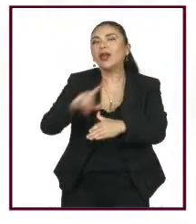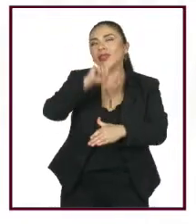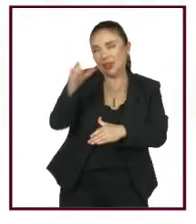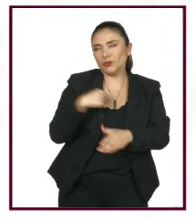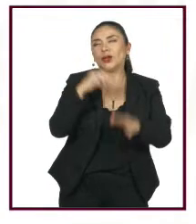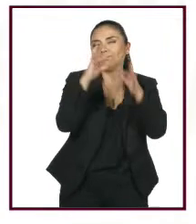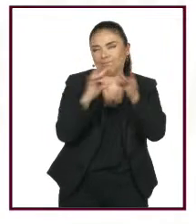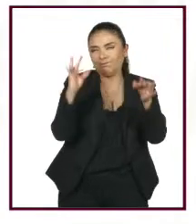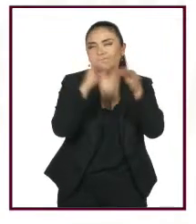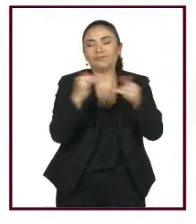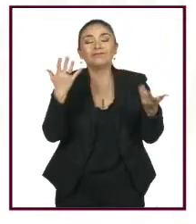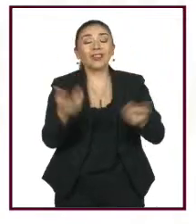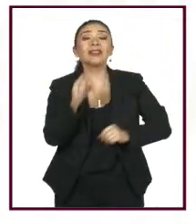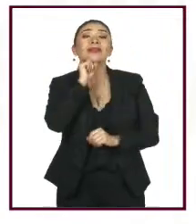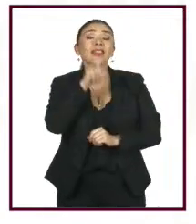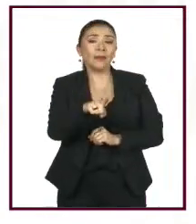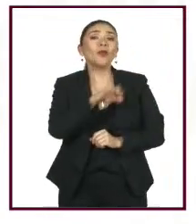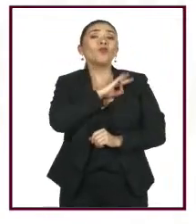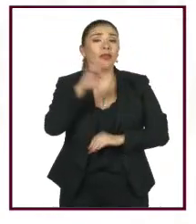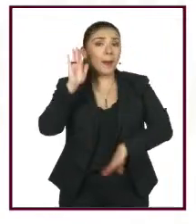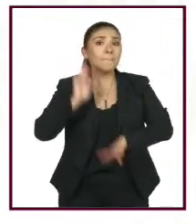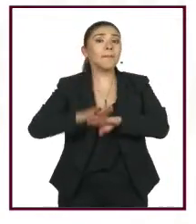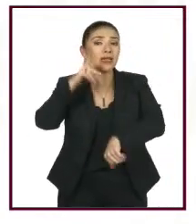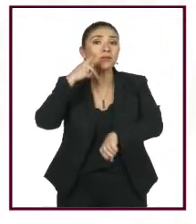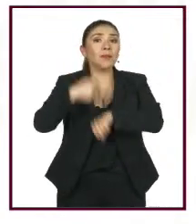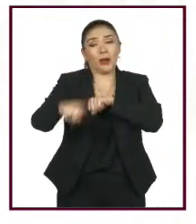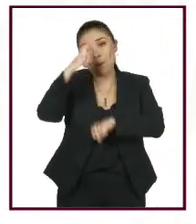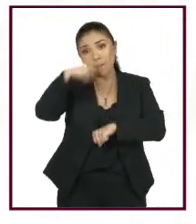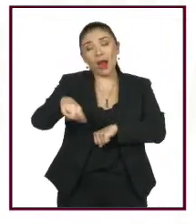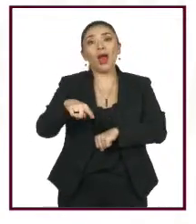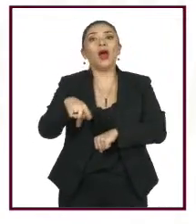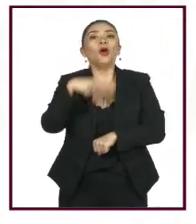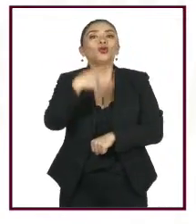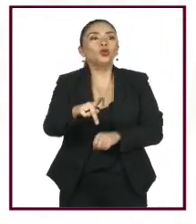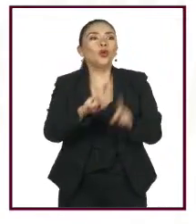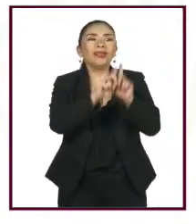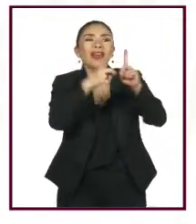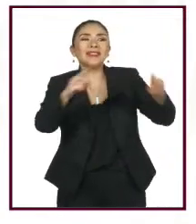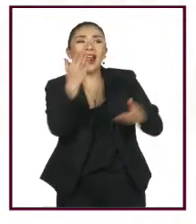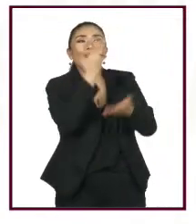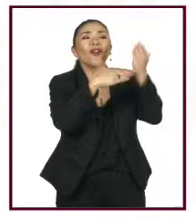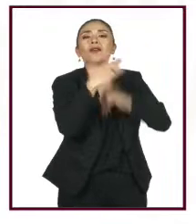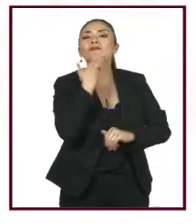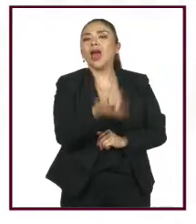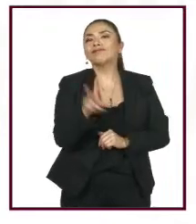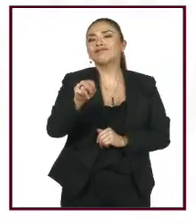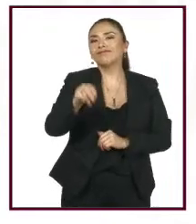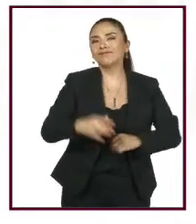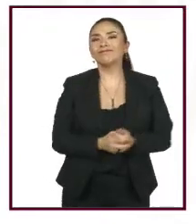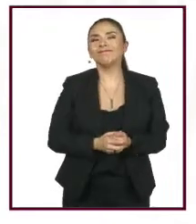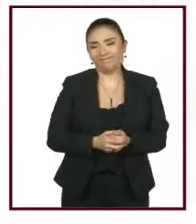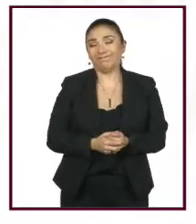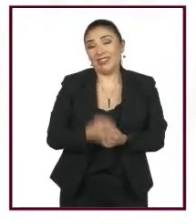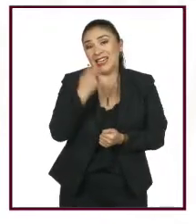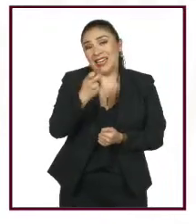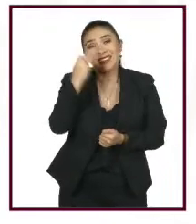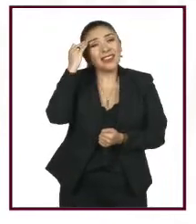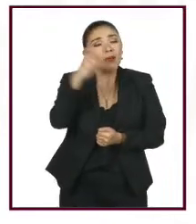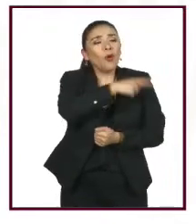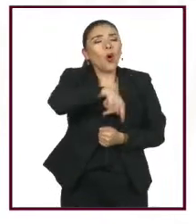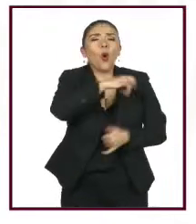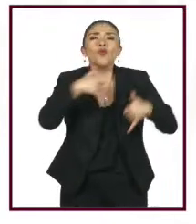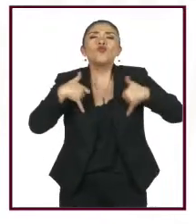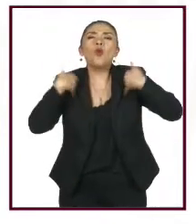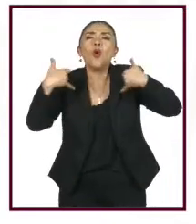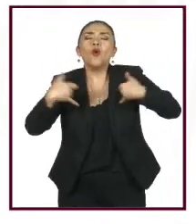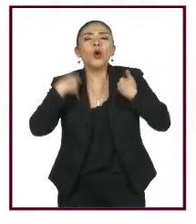poco a poco, y también un mayor riesgo de alteraciones en el desarrollo, ¿no? Como les decía, como en esta etapa, en esta